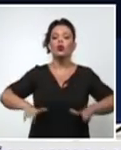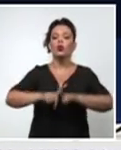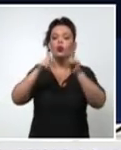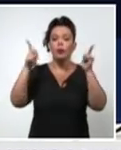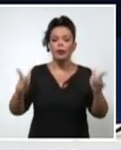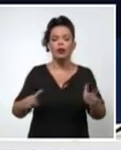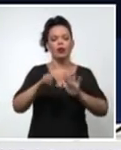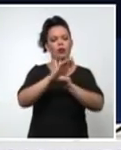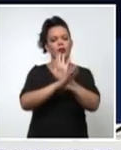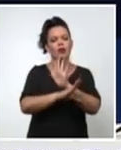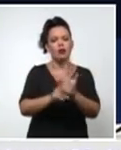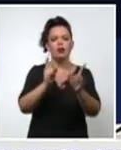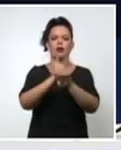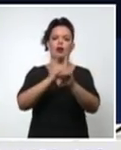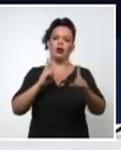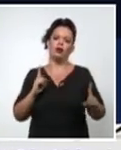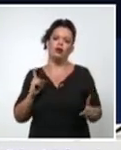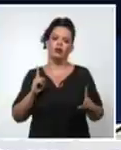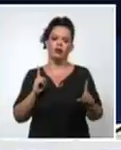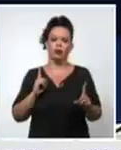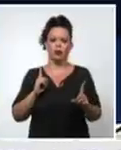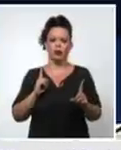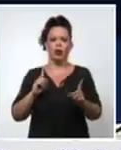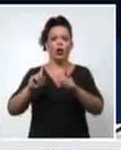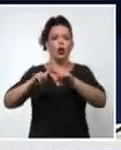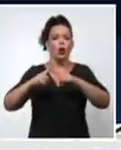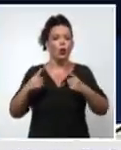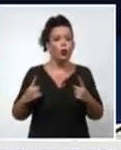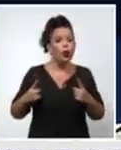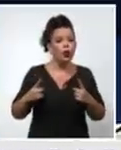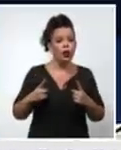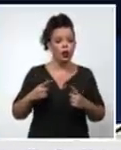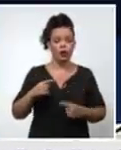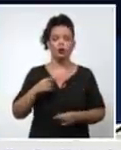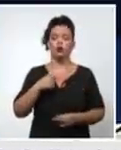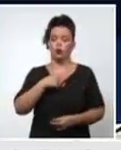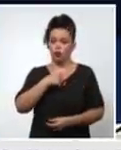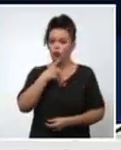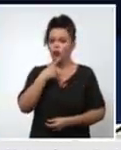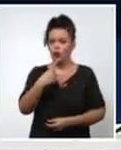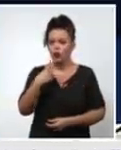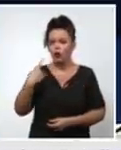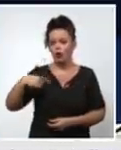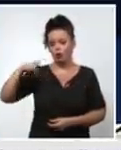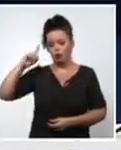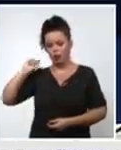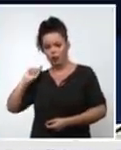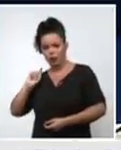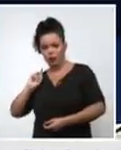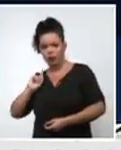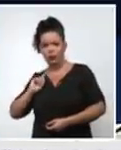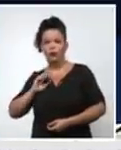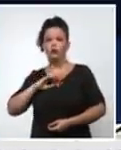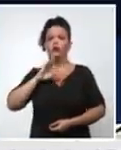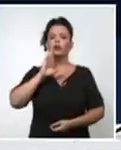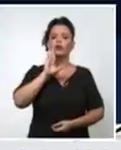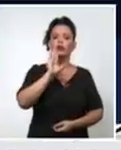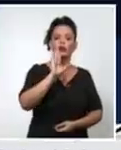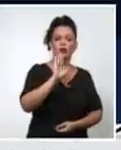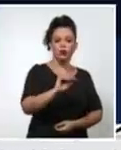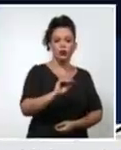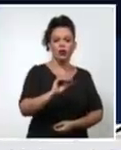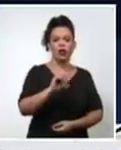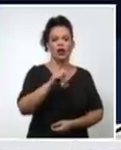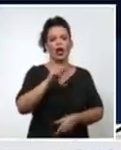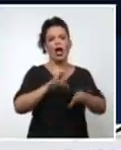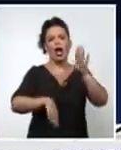Si no, yo reitero, como dije, no sé si fue antier o tras antier, no, que si para la fase 3, que si para la fase